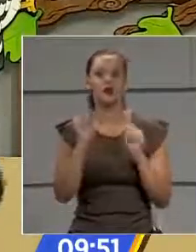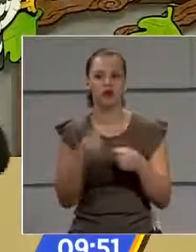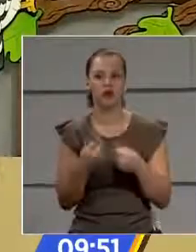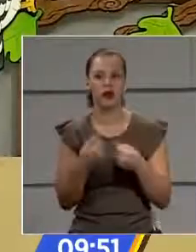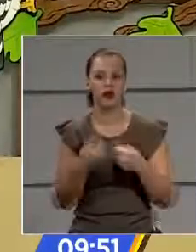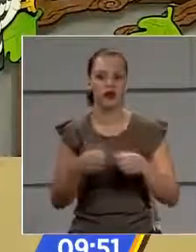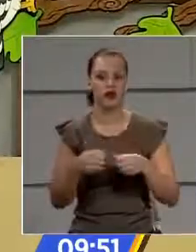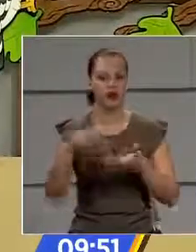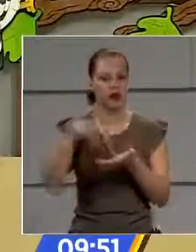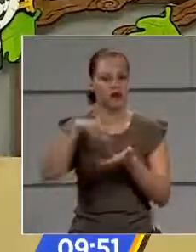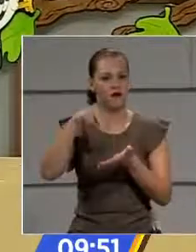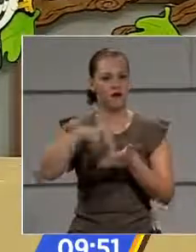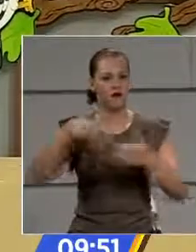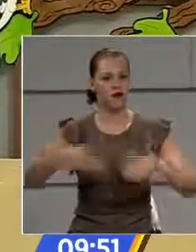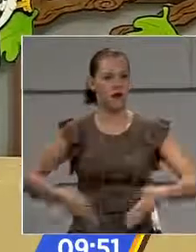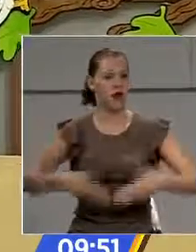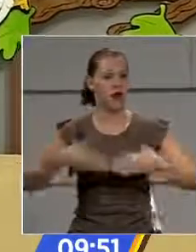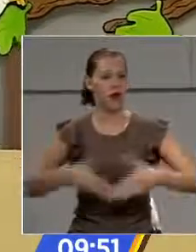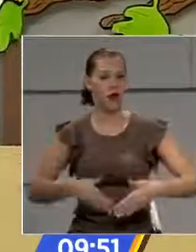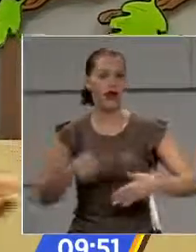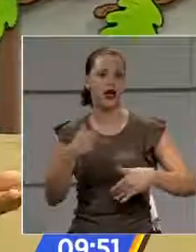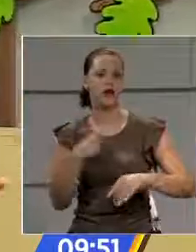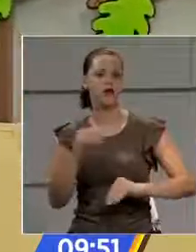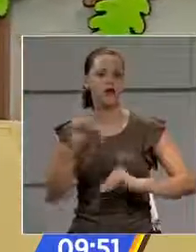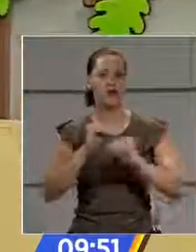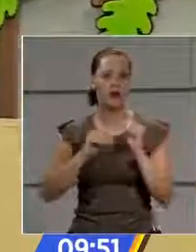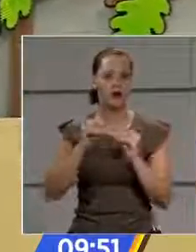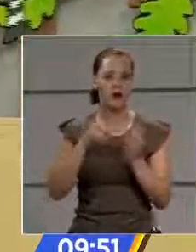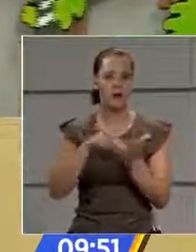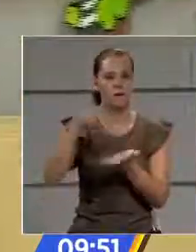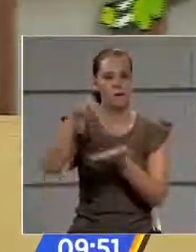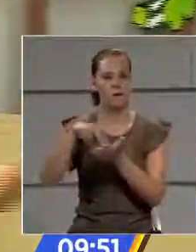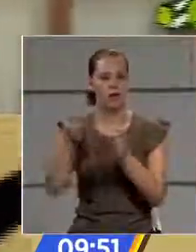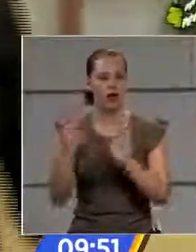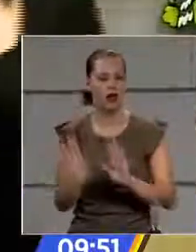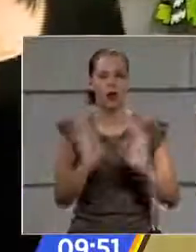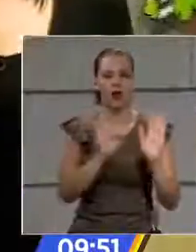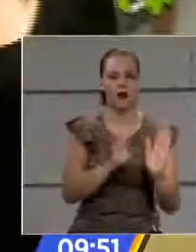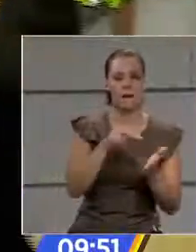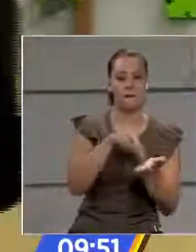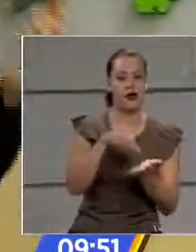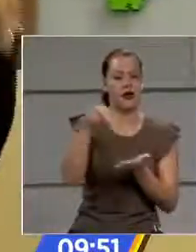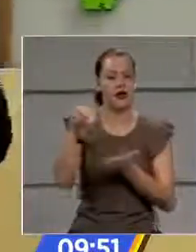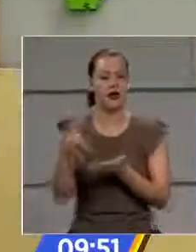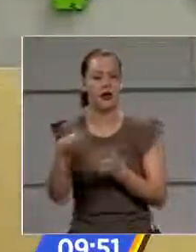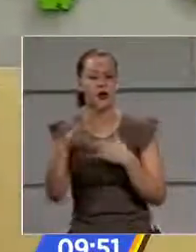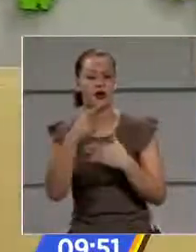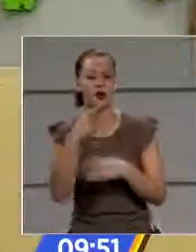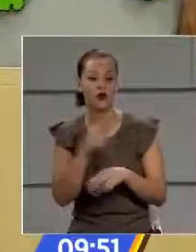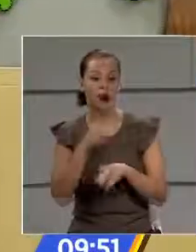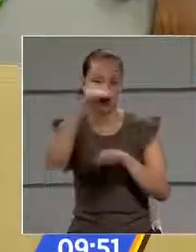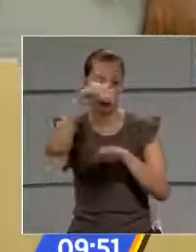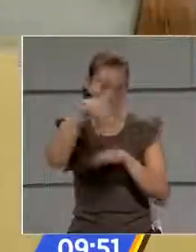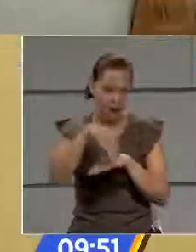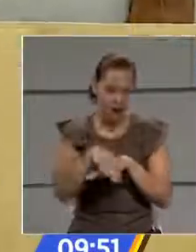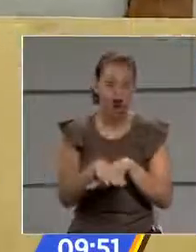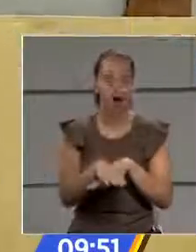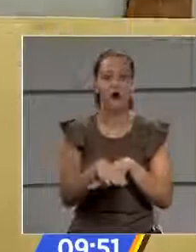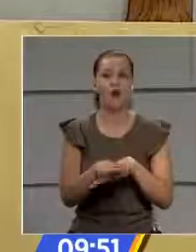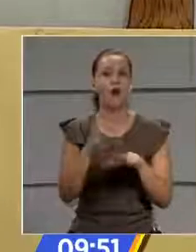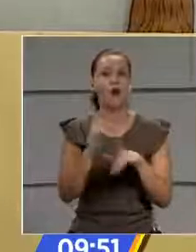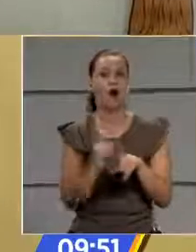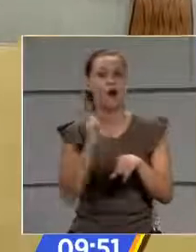es el baile de la ranita, hay movimientos, ¿verdad? Que brinca para un lado, para el otro, cuando dice para abajo nos agachamos, cuando